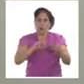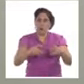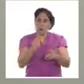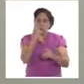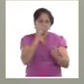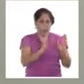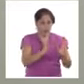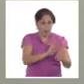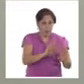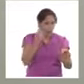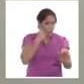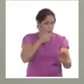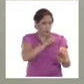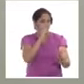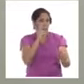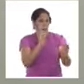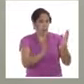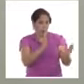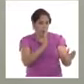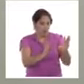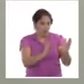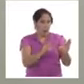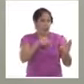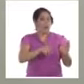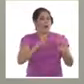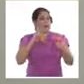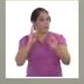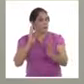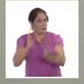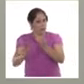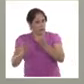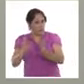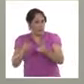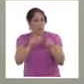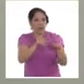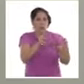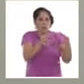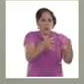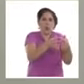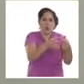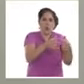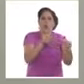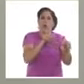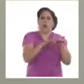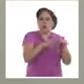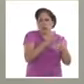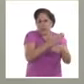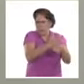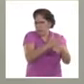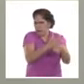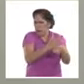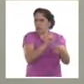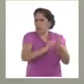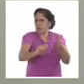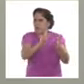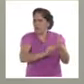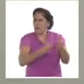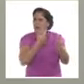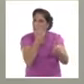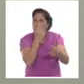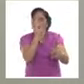etapa de esta estrategia, donde se hicieron un grupo de acciones importantes y dentro de ellas estaba el